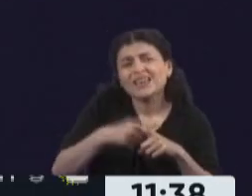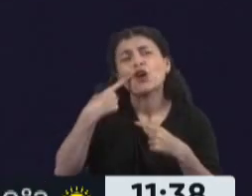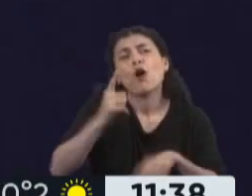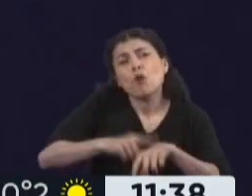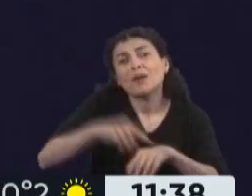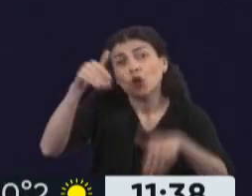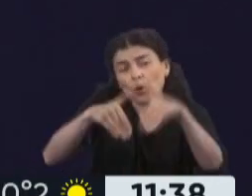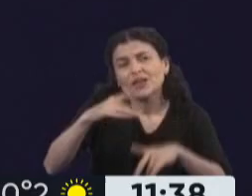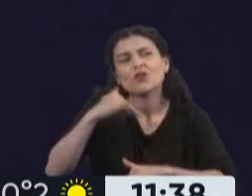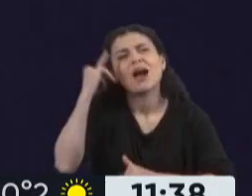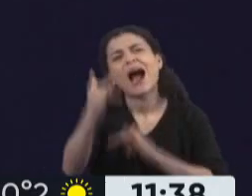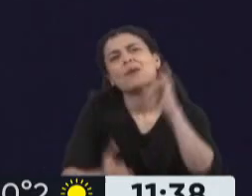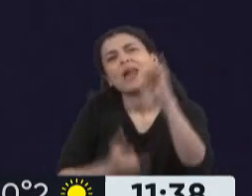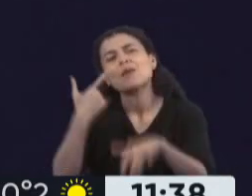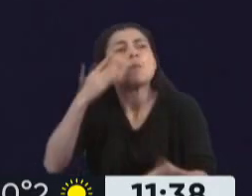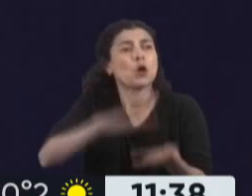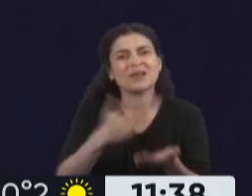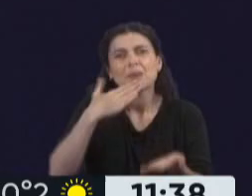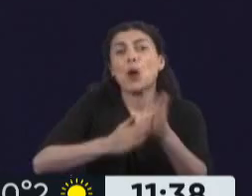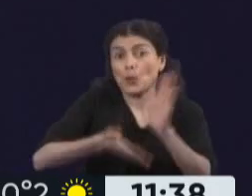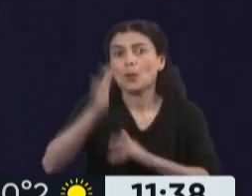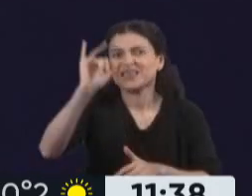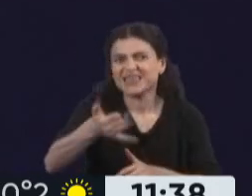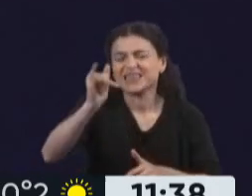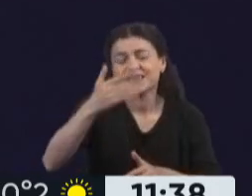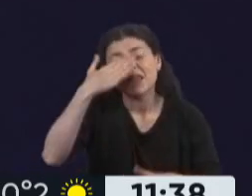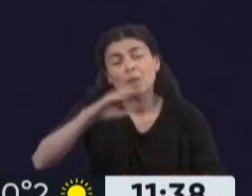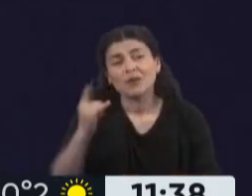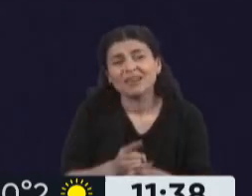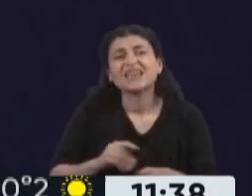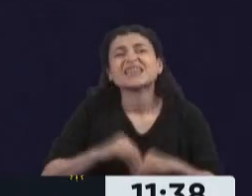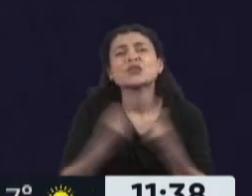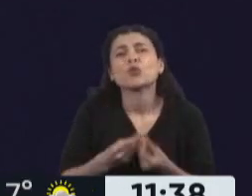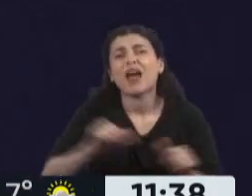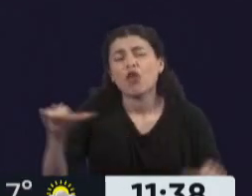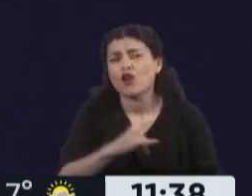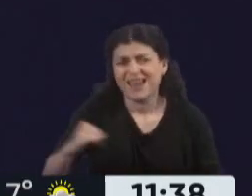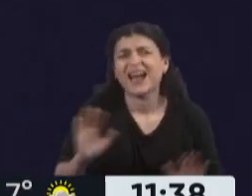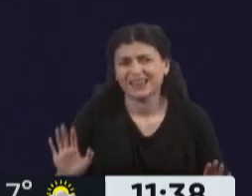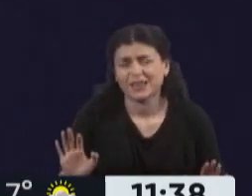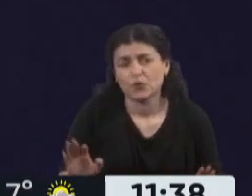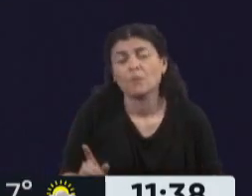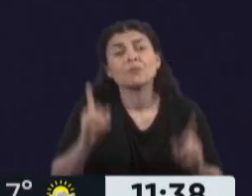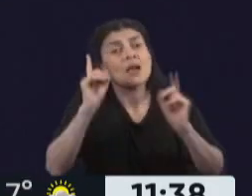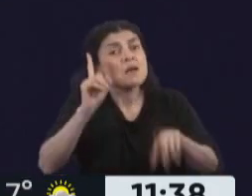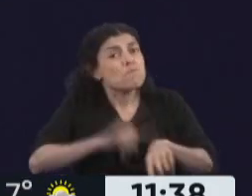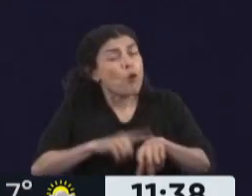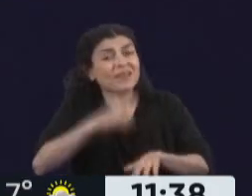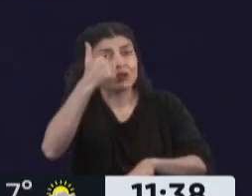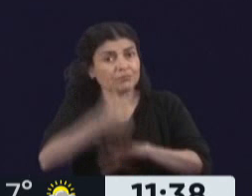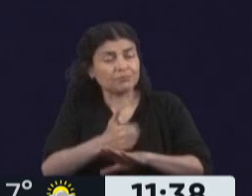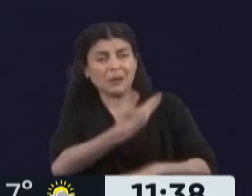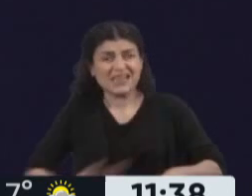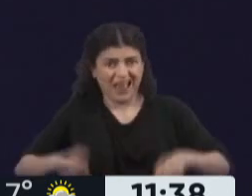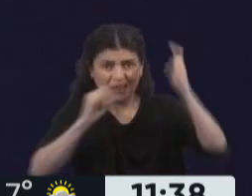campaña, nada pasaba. Como el presidente dijo la verdad y además habló de cosas malas o